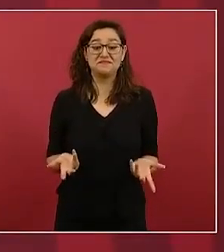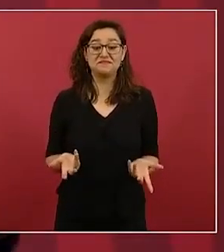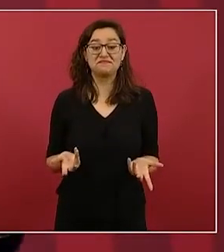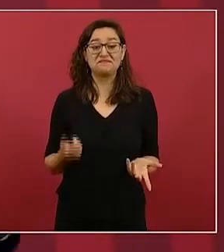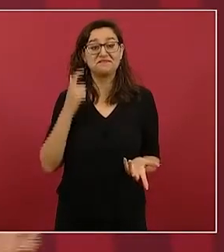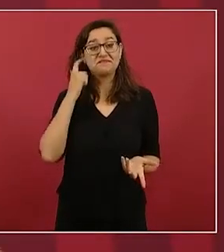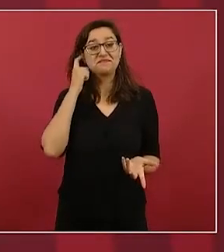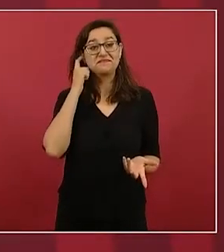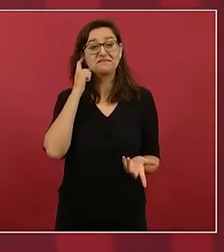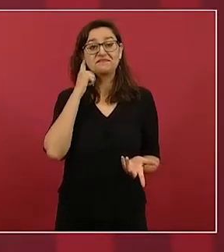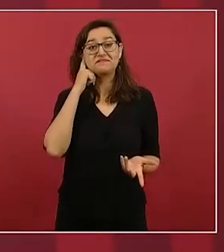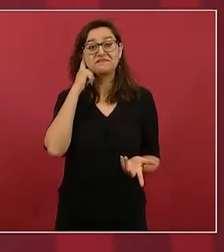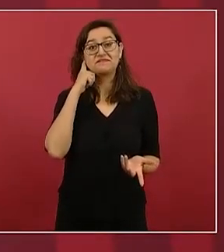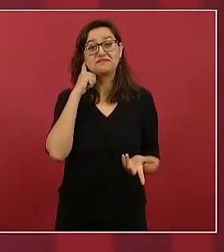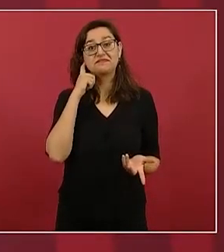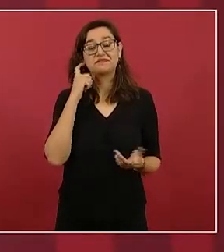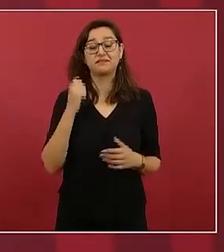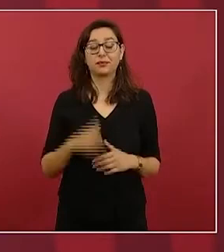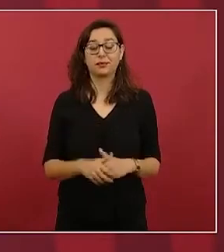una